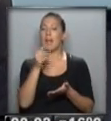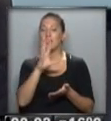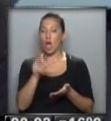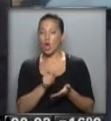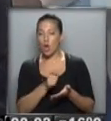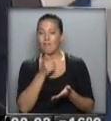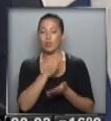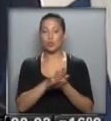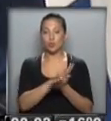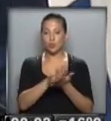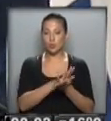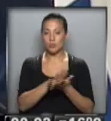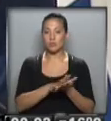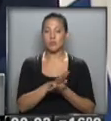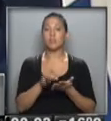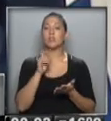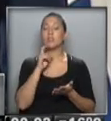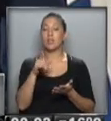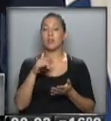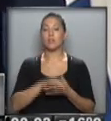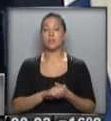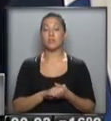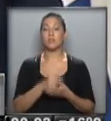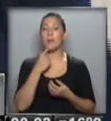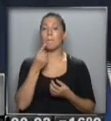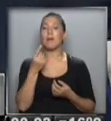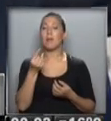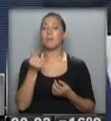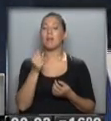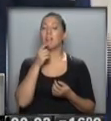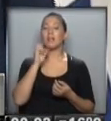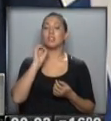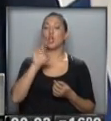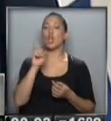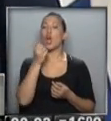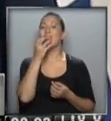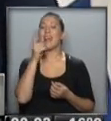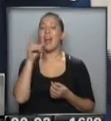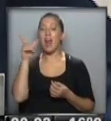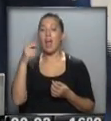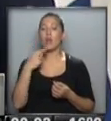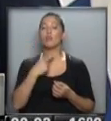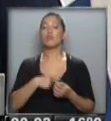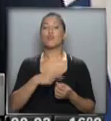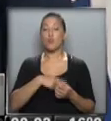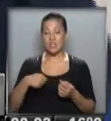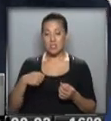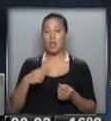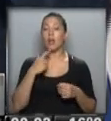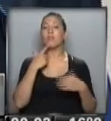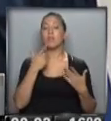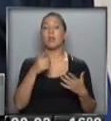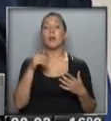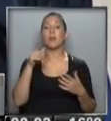señalado que el Uruguay es la puerta para enviar fondos no declarados a Suiza Pepe Mujica